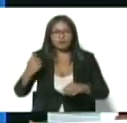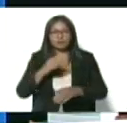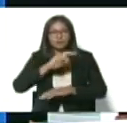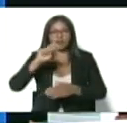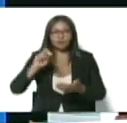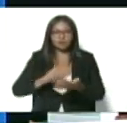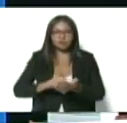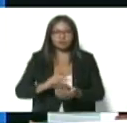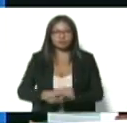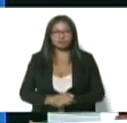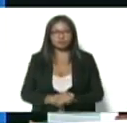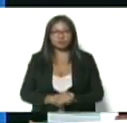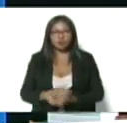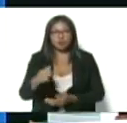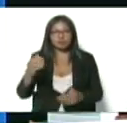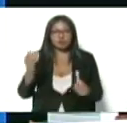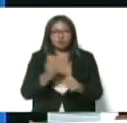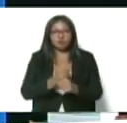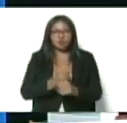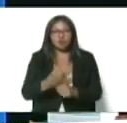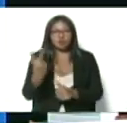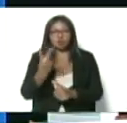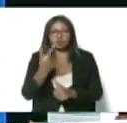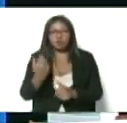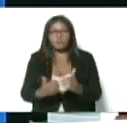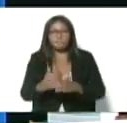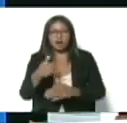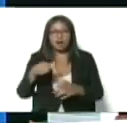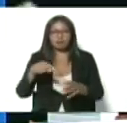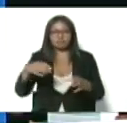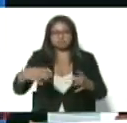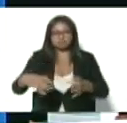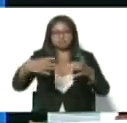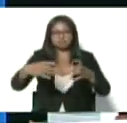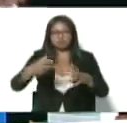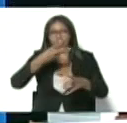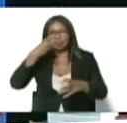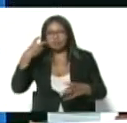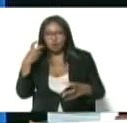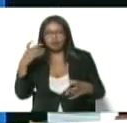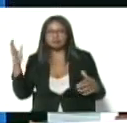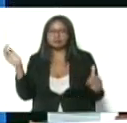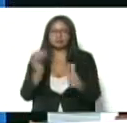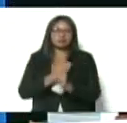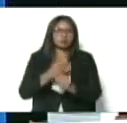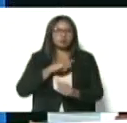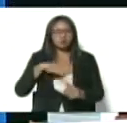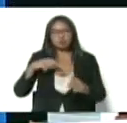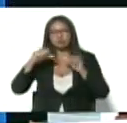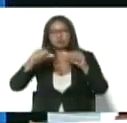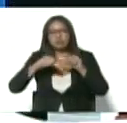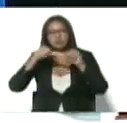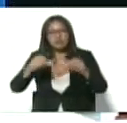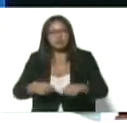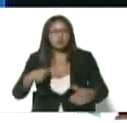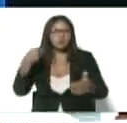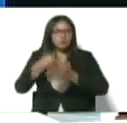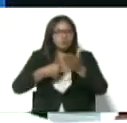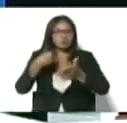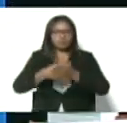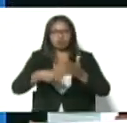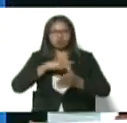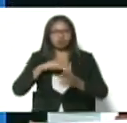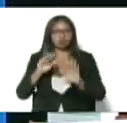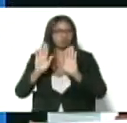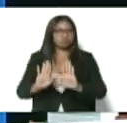y hoy se encontraron dos a con más enterrado ya que seguimos seguimos en esa lucha permanente nos vamos